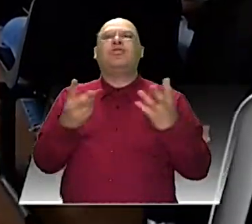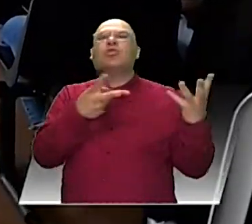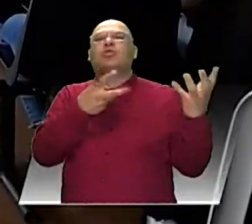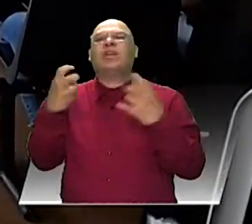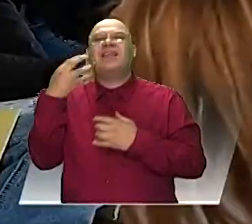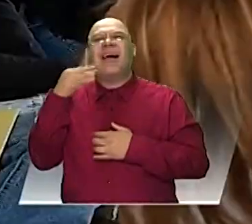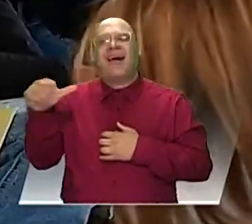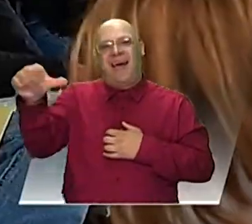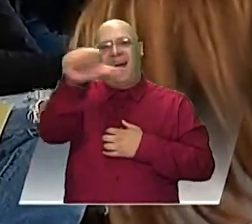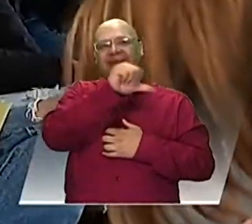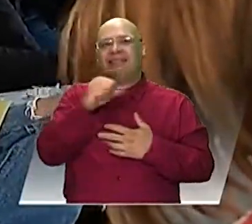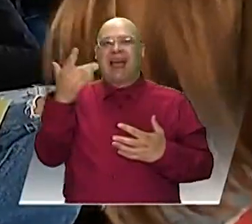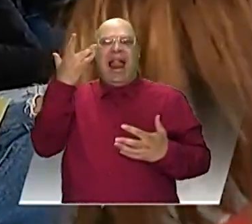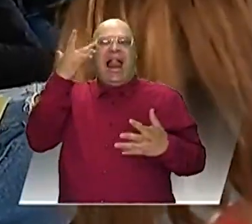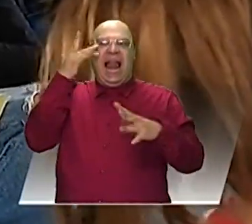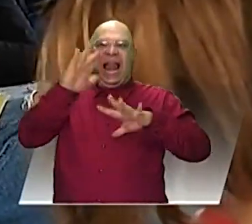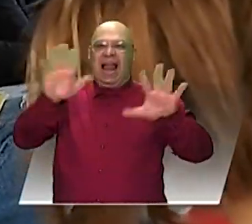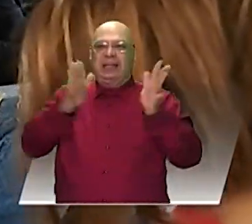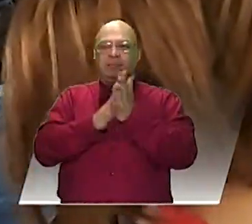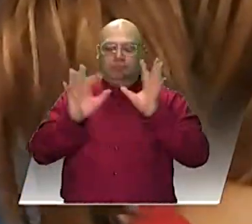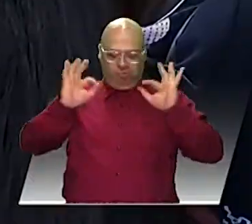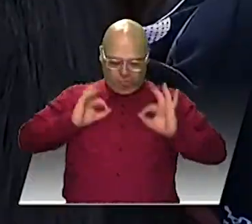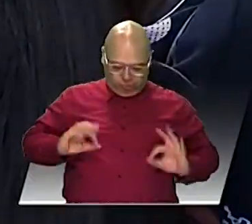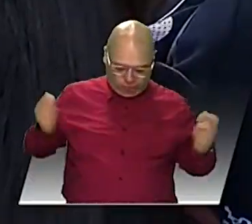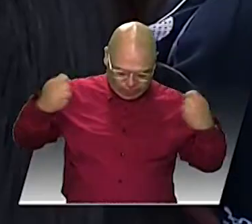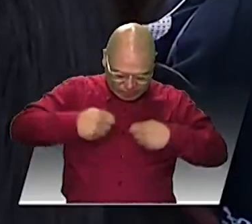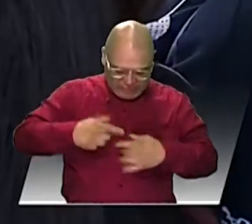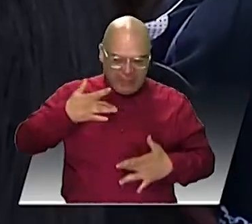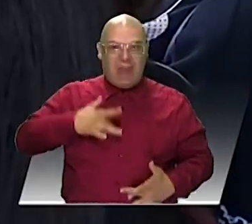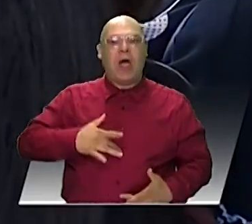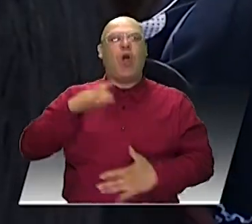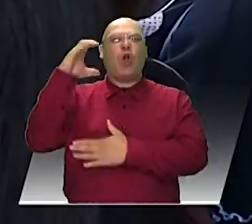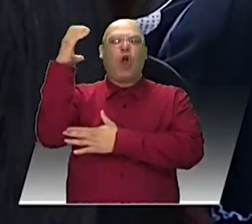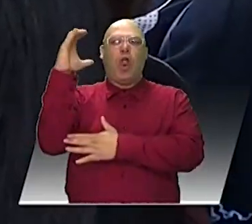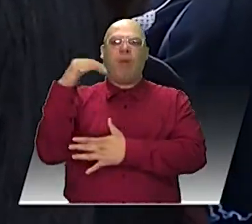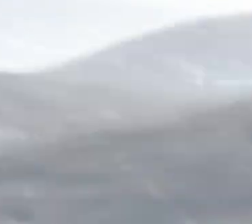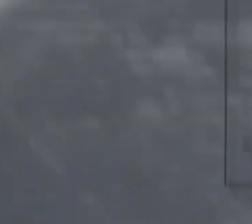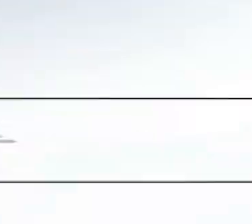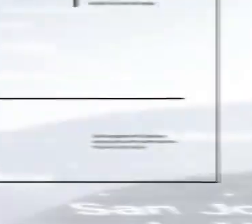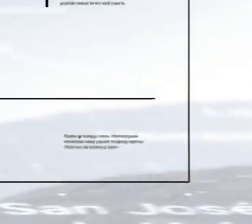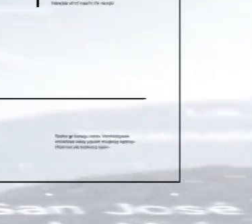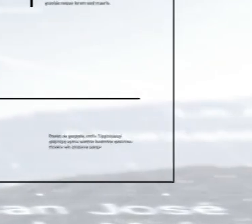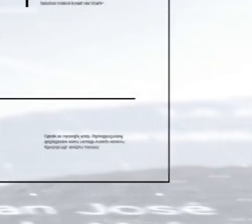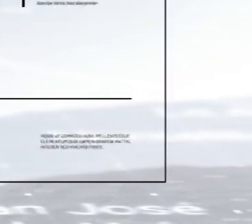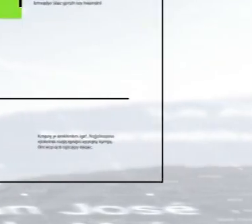mujeres ya están listas para portar el uniforme e iniciar su carrera militar.